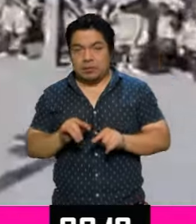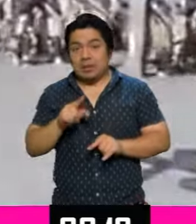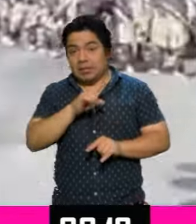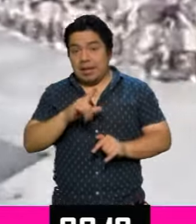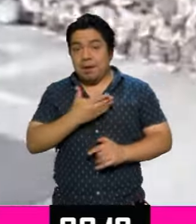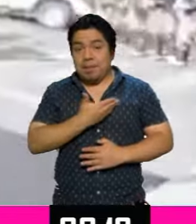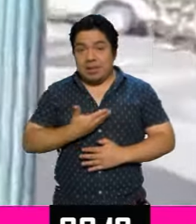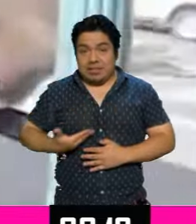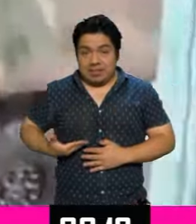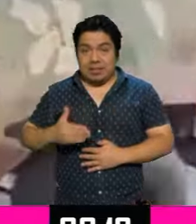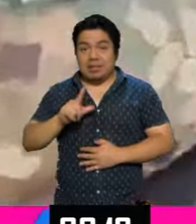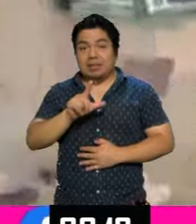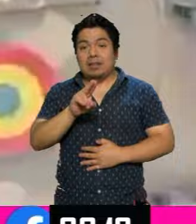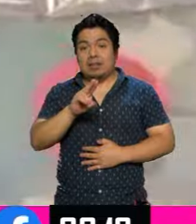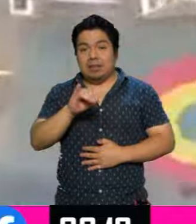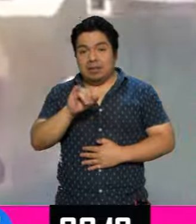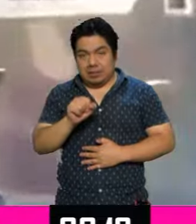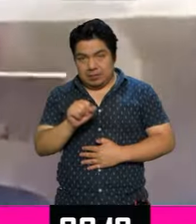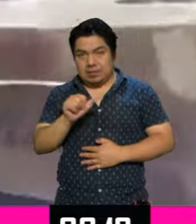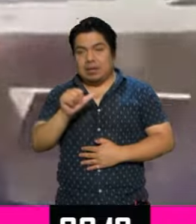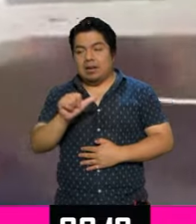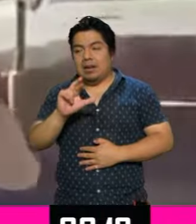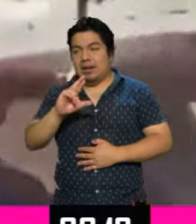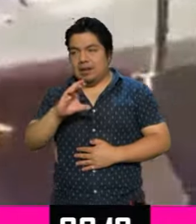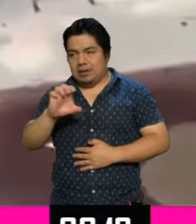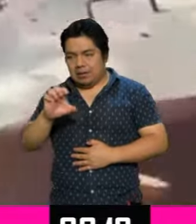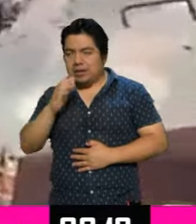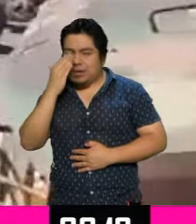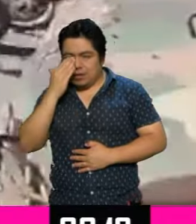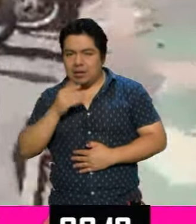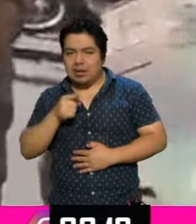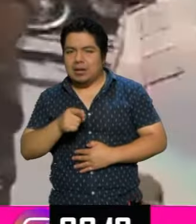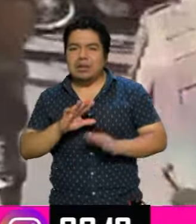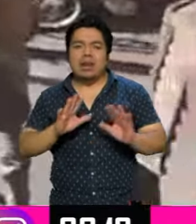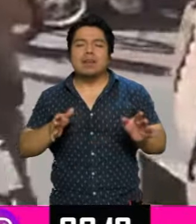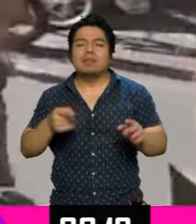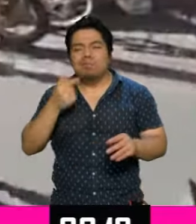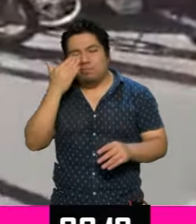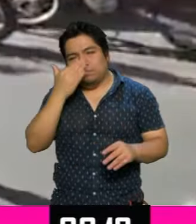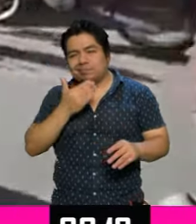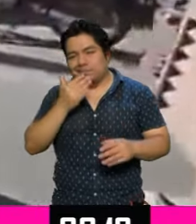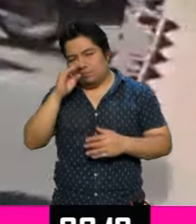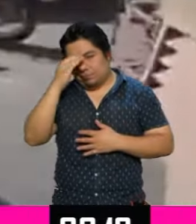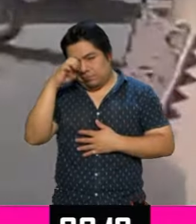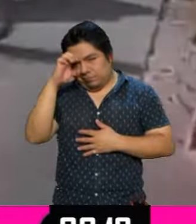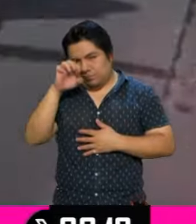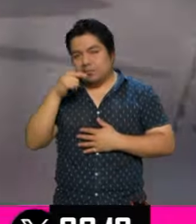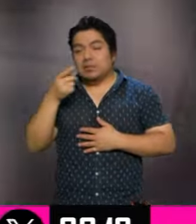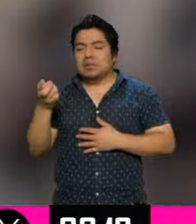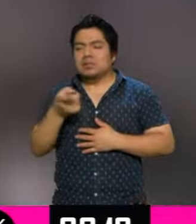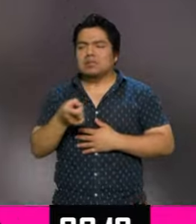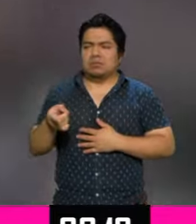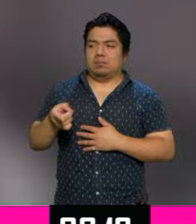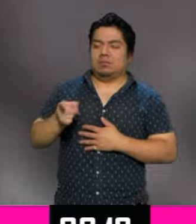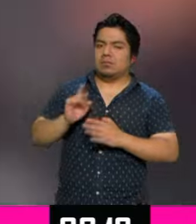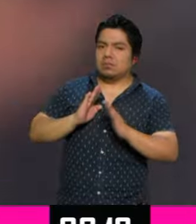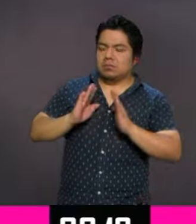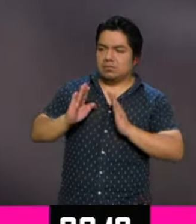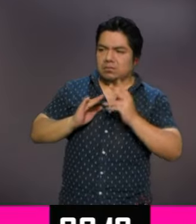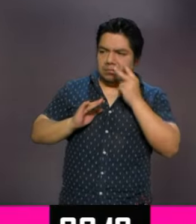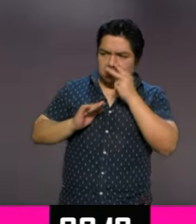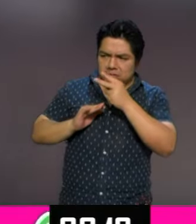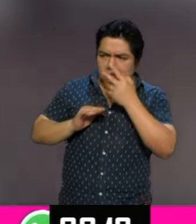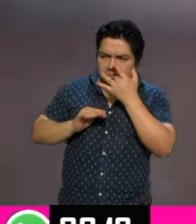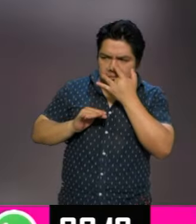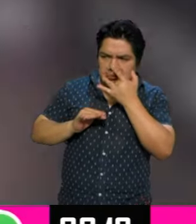ese país, ya le hicieron primero una chicanada, pero este ya agarró la onda. Denunció estas movilizaciones